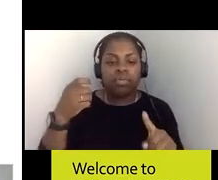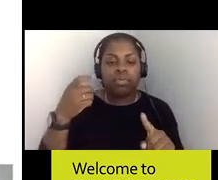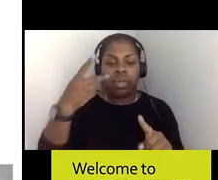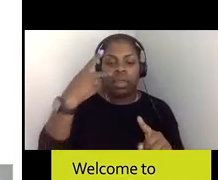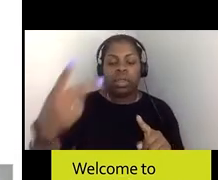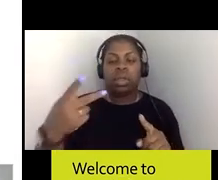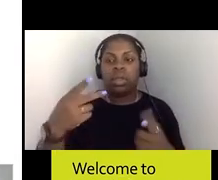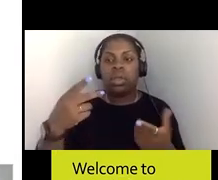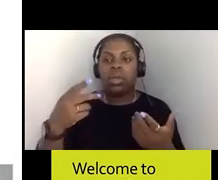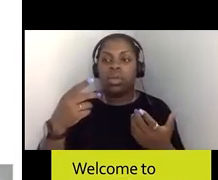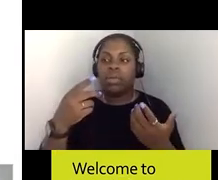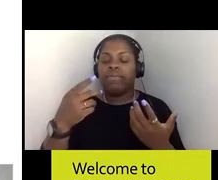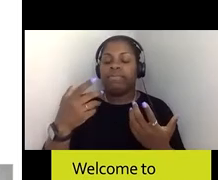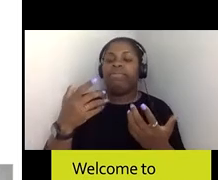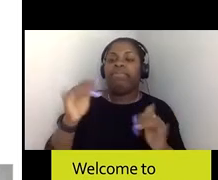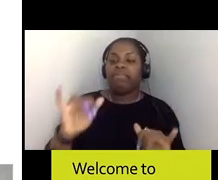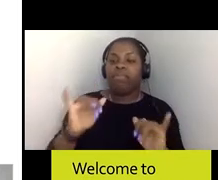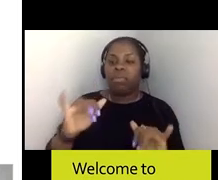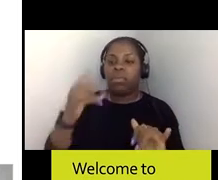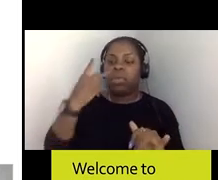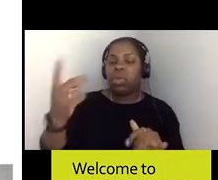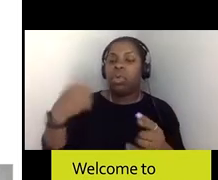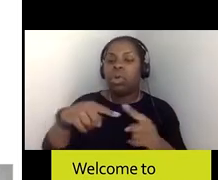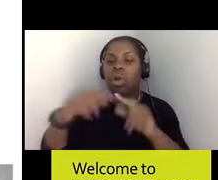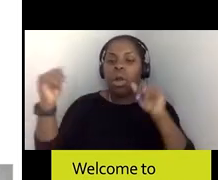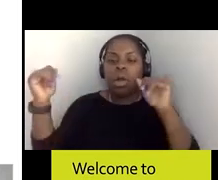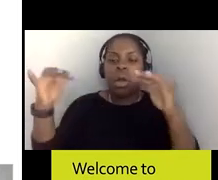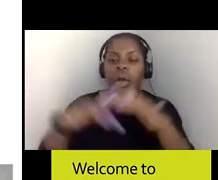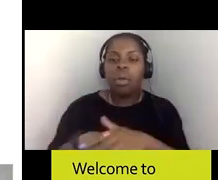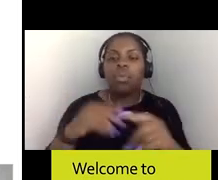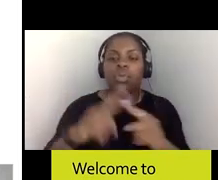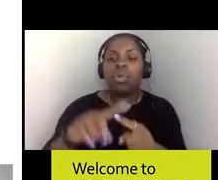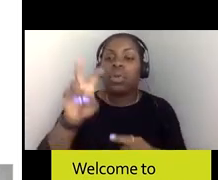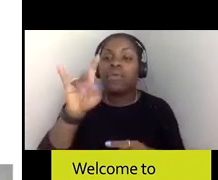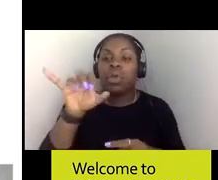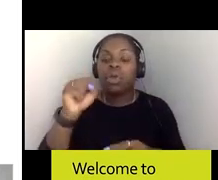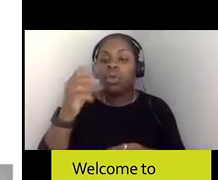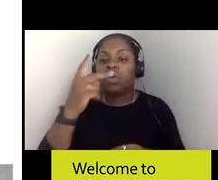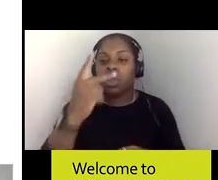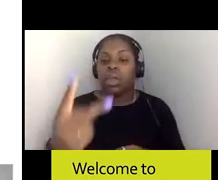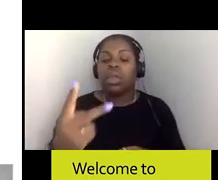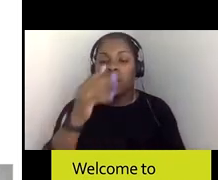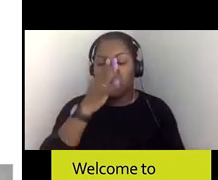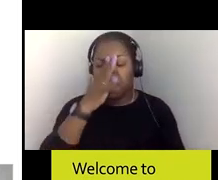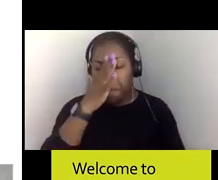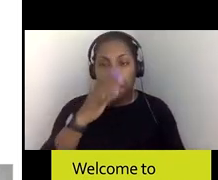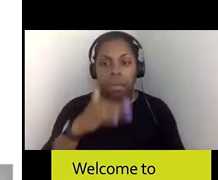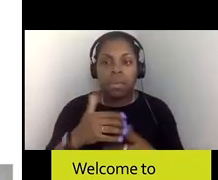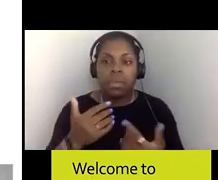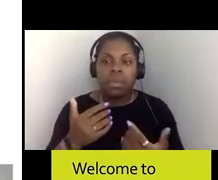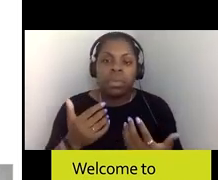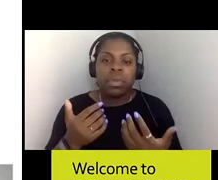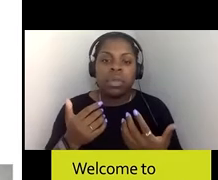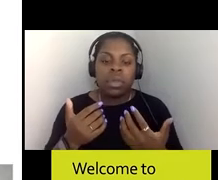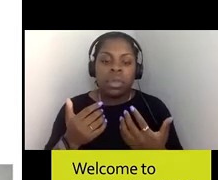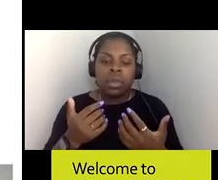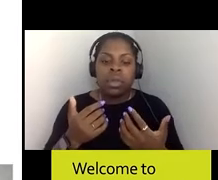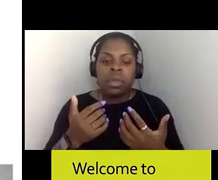monitoreo electrónico? Las preocupaciones, pues las pueden ver cuando van a los videos, pero